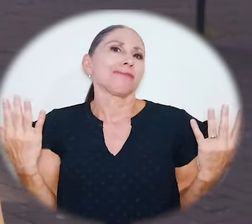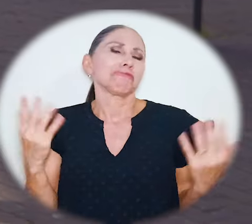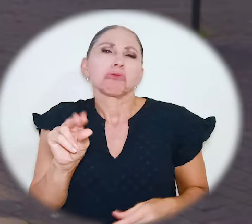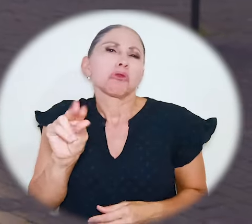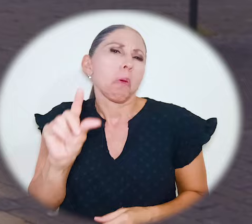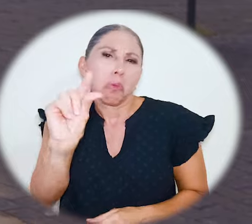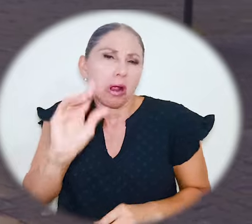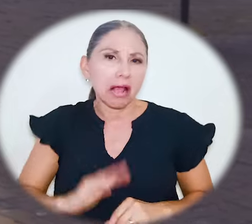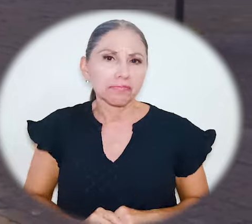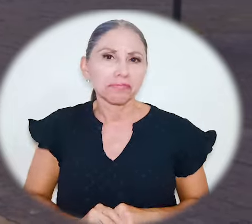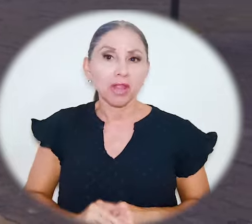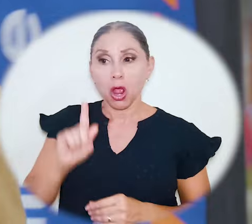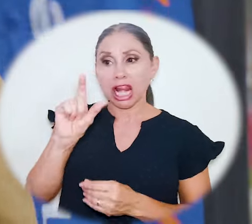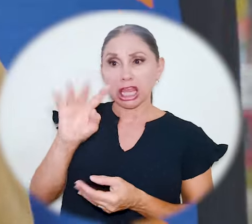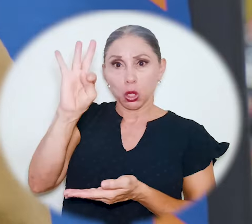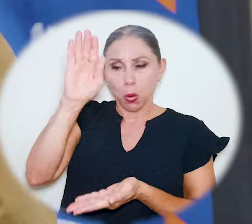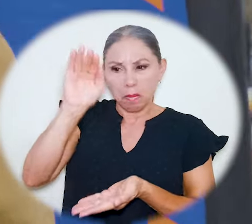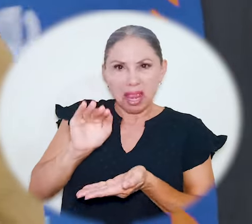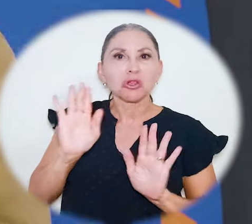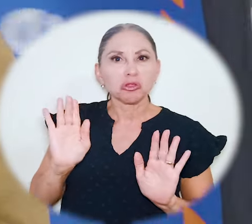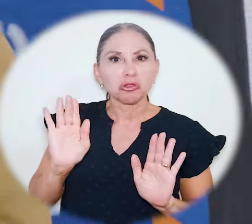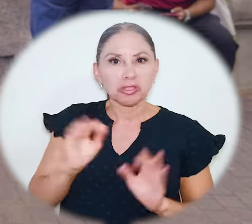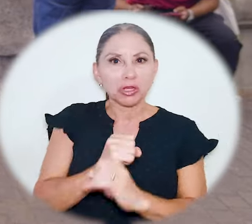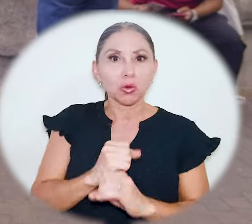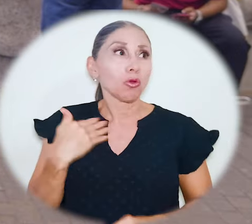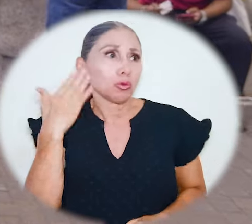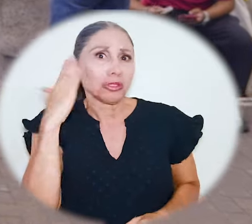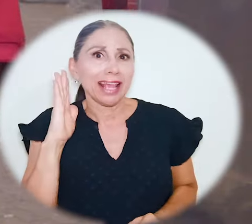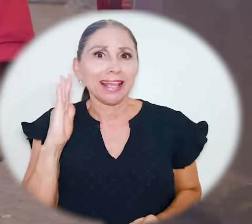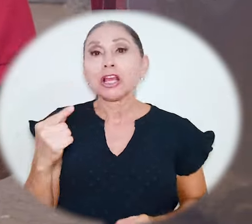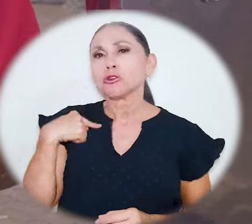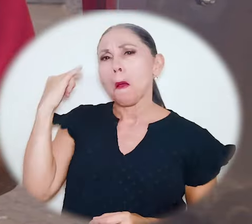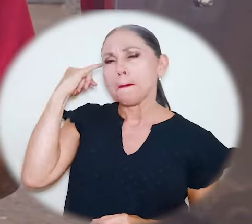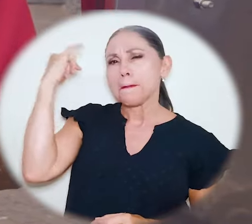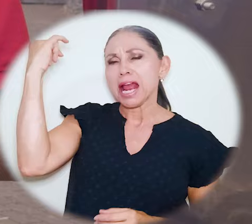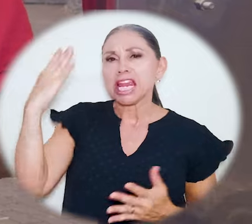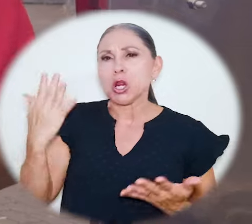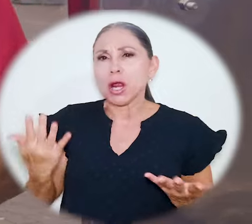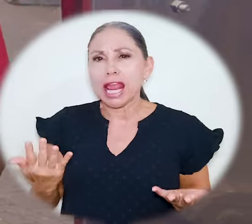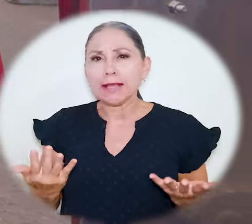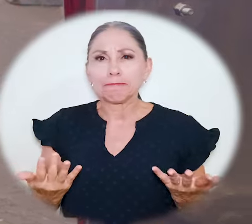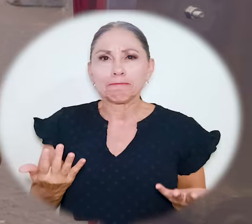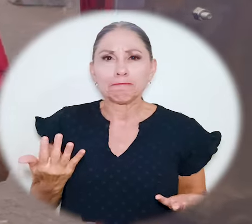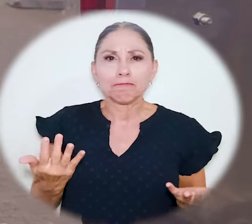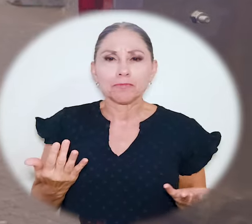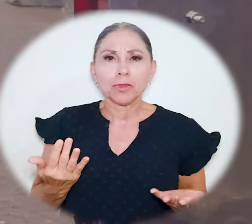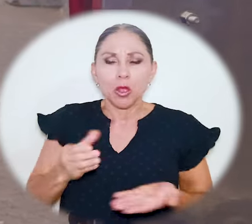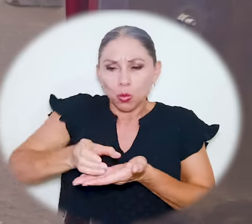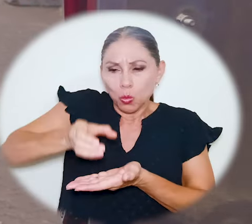Ah, no, no, poca. Menos de 1 litro seguro. No sé. Me imagino que